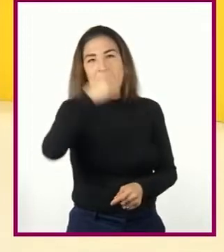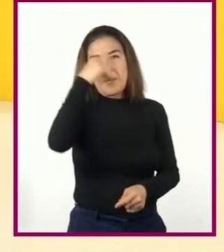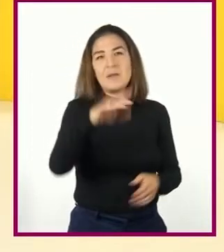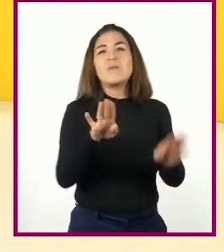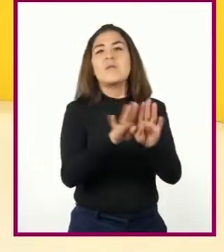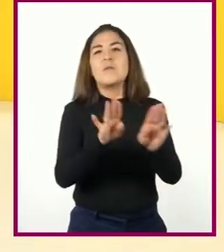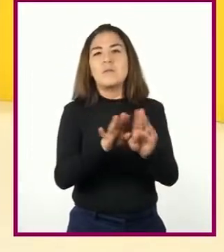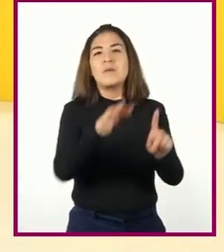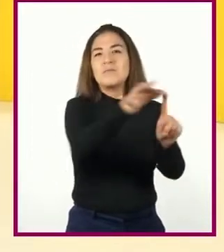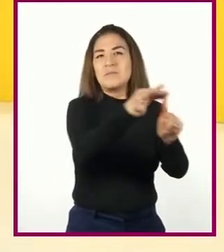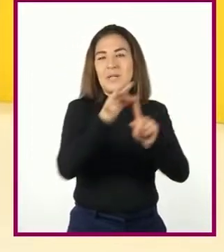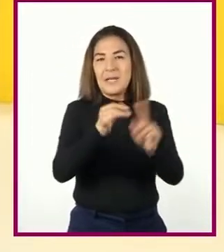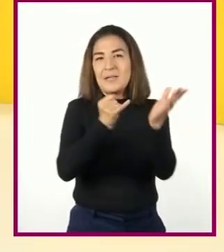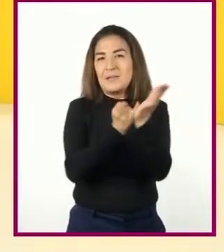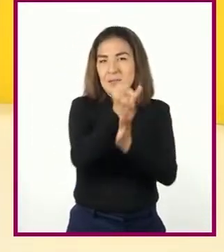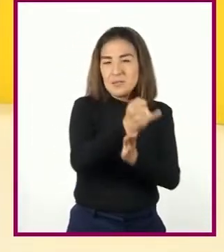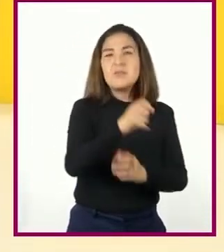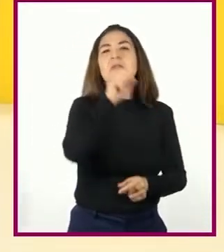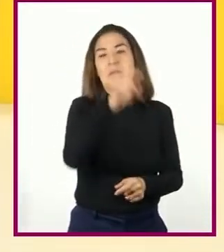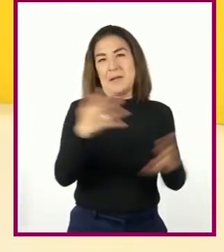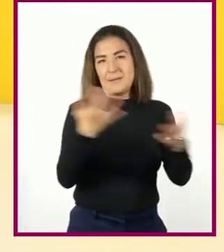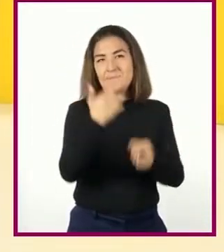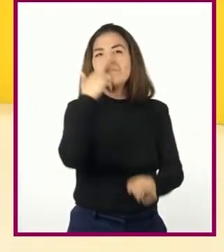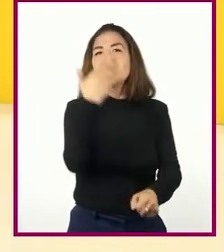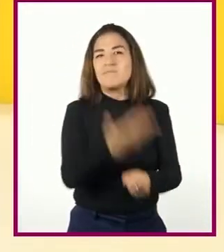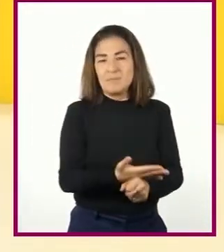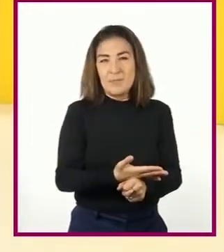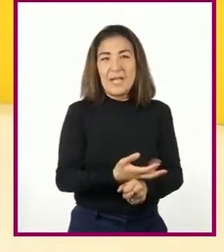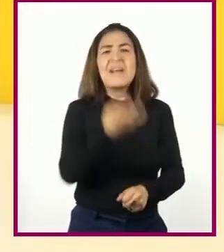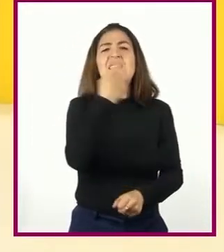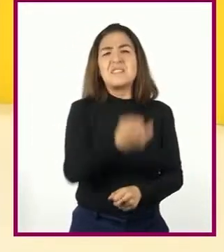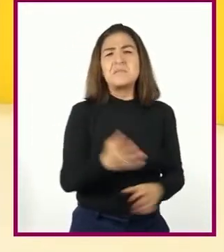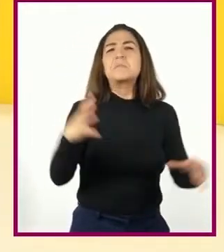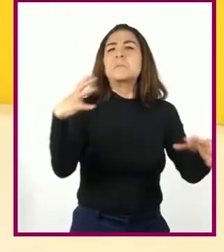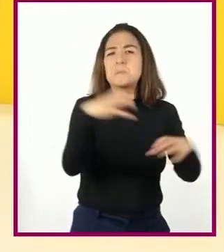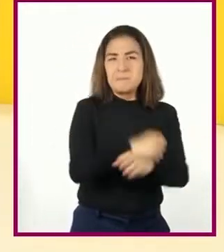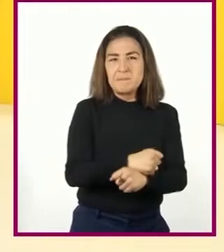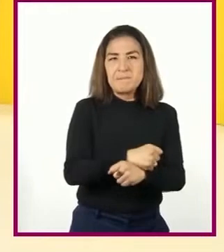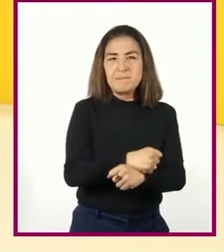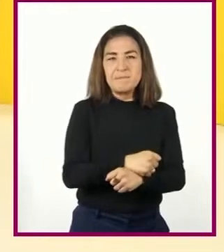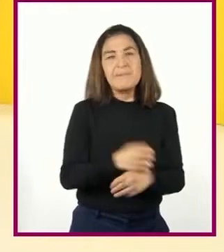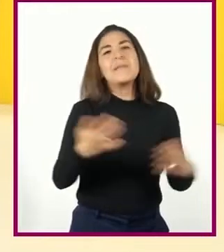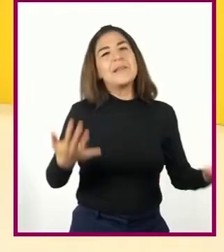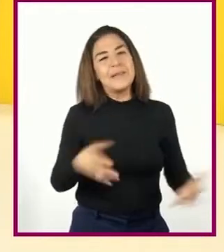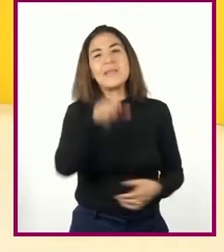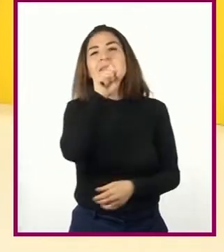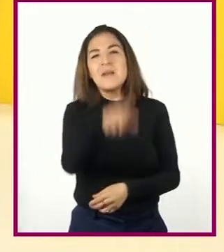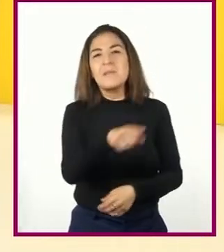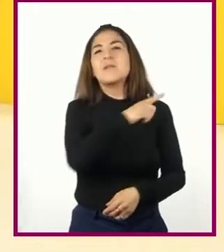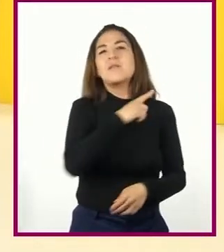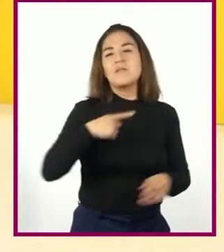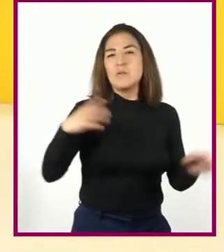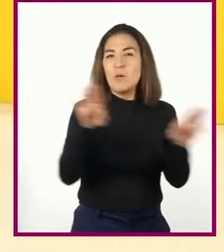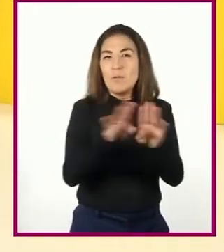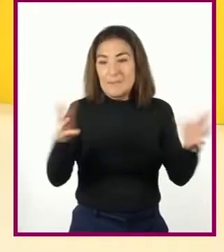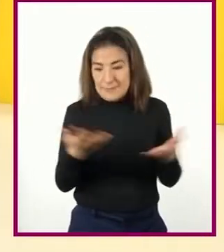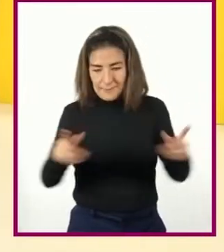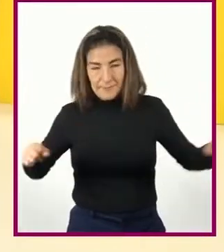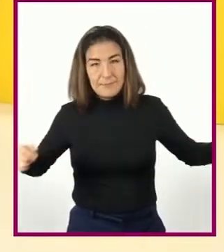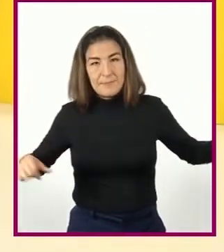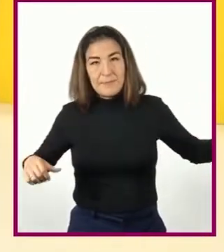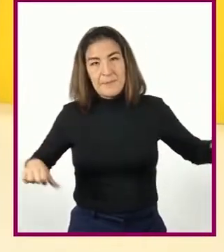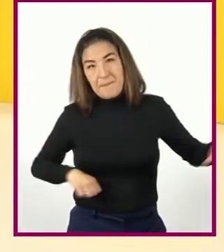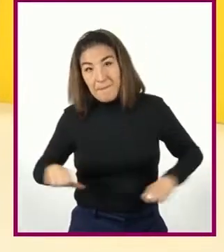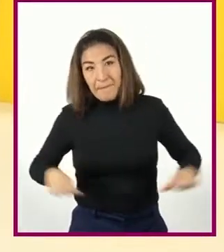una decisión y ser responsables de ella. Esto significa que también implica la capacidad de hacer para que